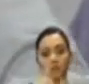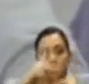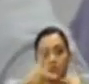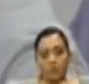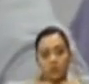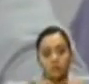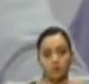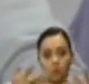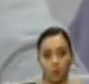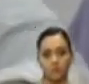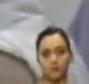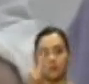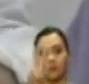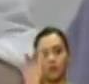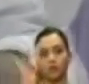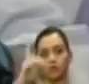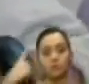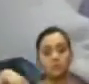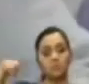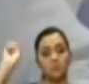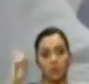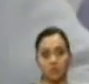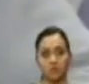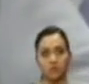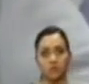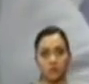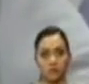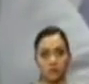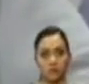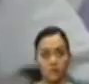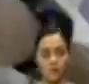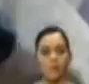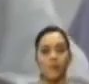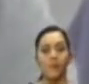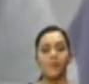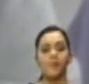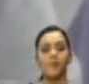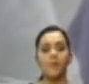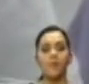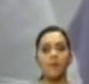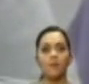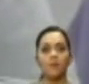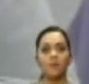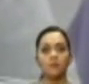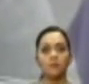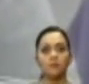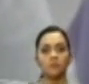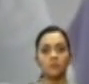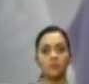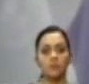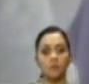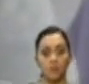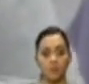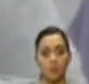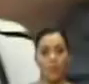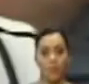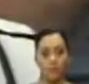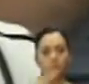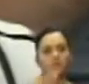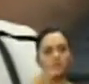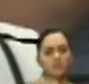costo de 28 millones de dólares. Esto se realizó en el recinto Los Amarillos, esa gente